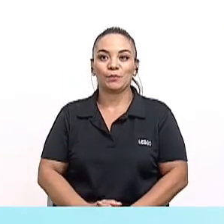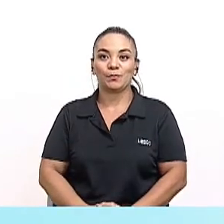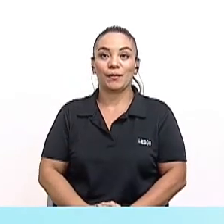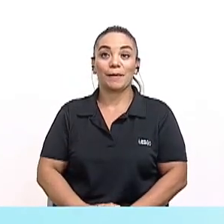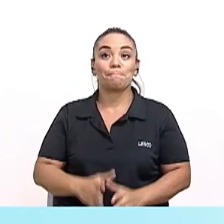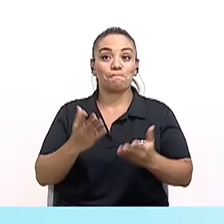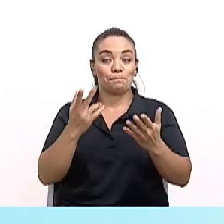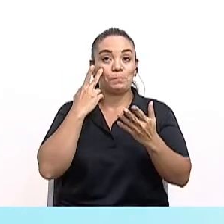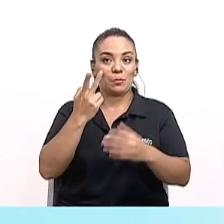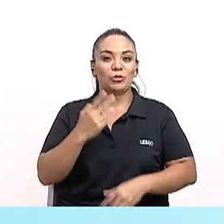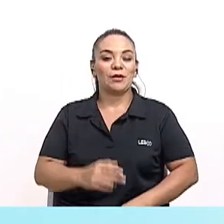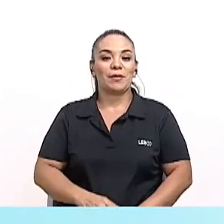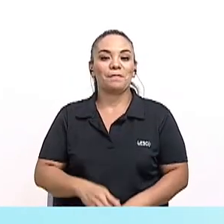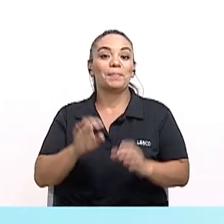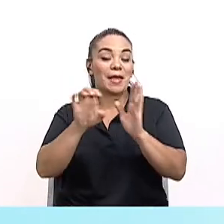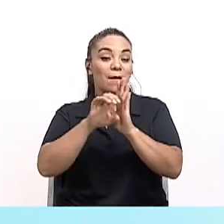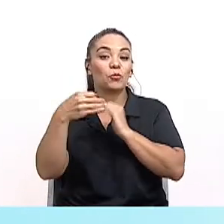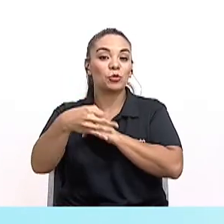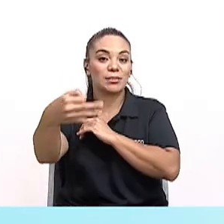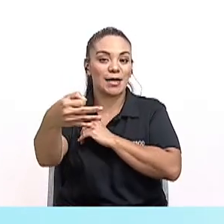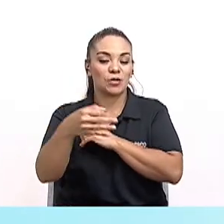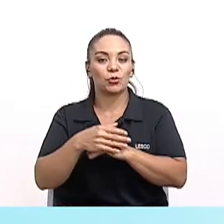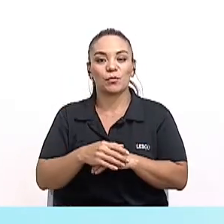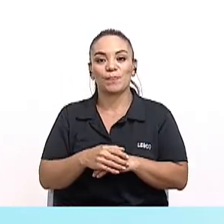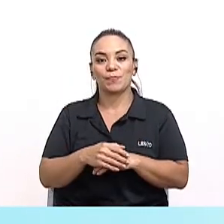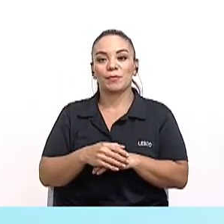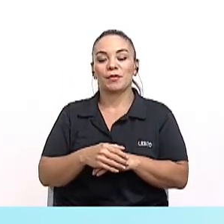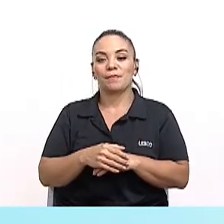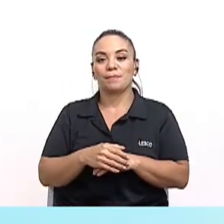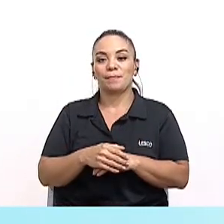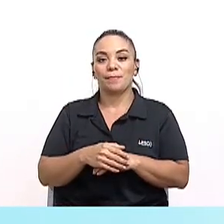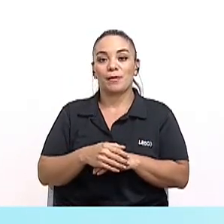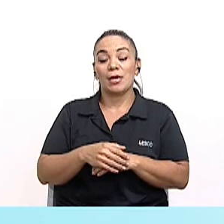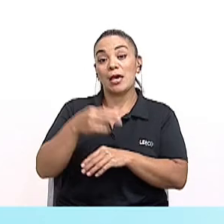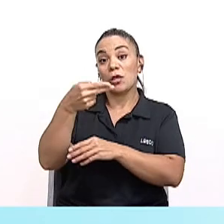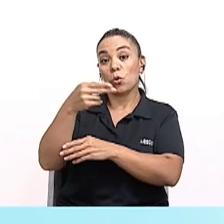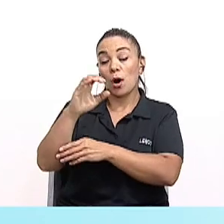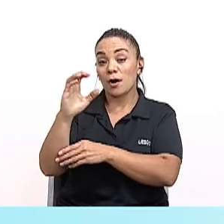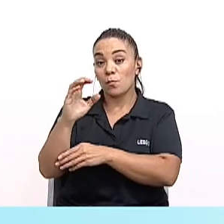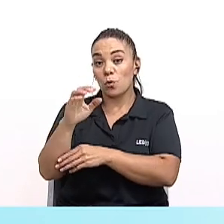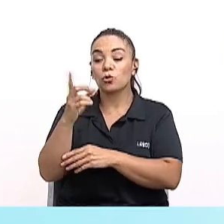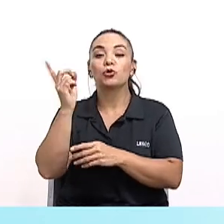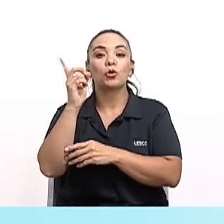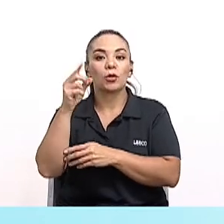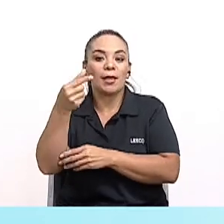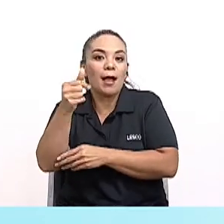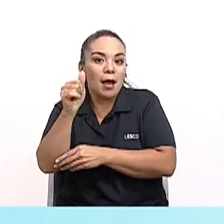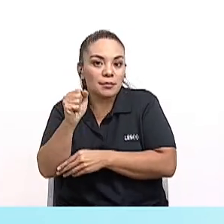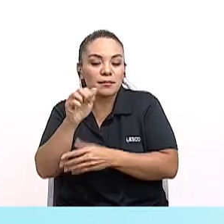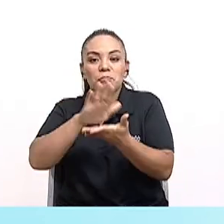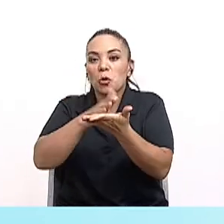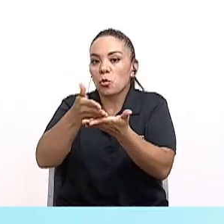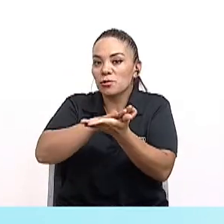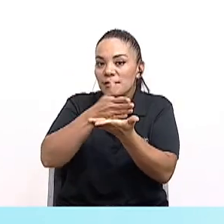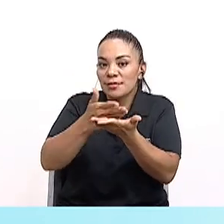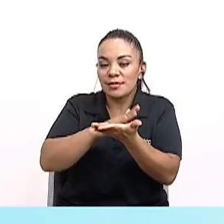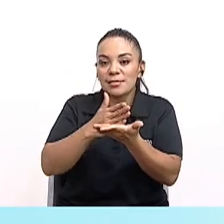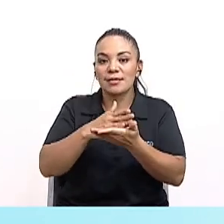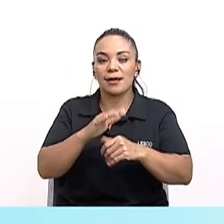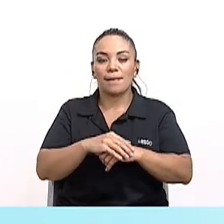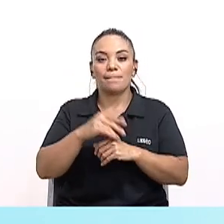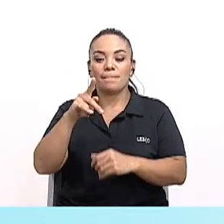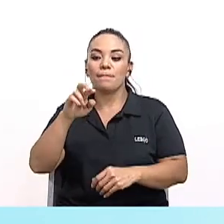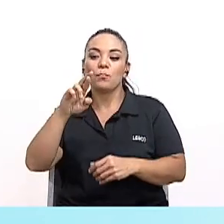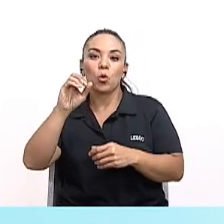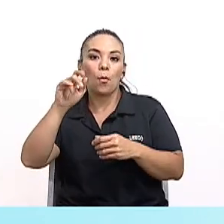Vamos a ver ejemplos diarios. Los hidrocarburos yo los puedo encontrar en el gas de cocina, que puede ser o